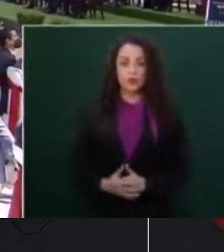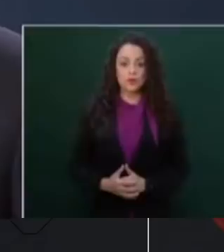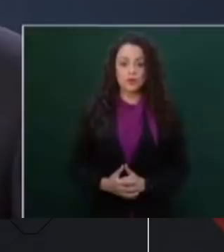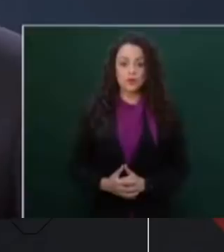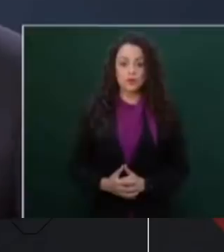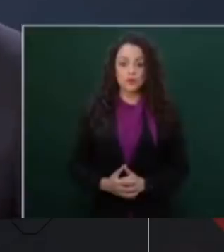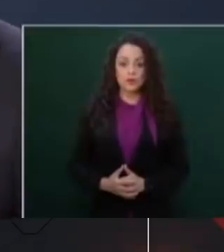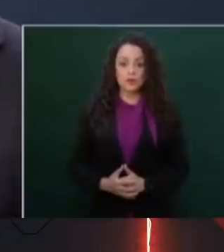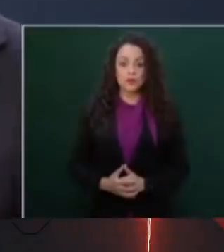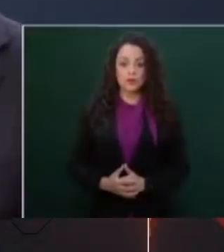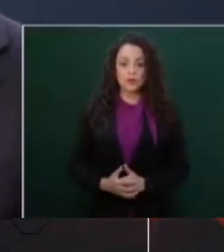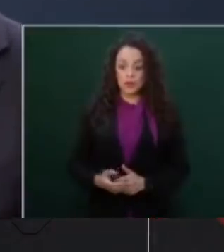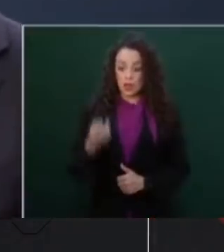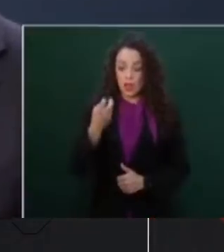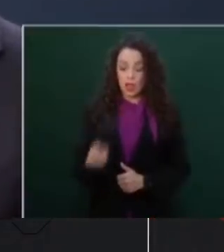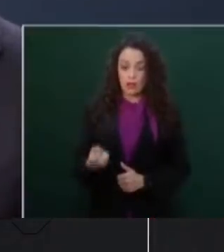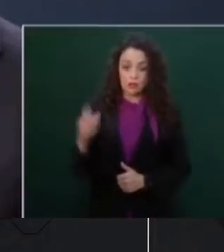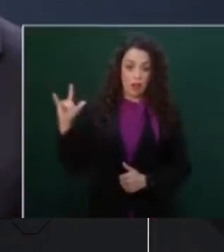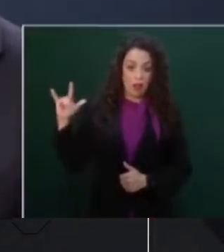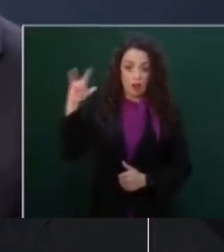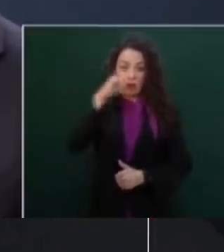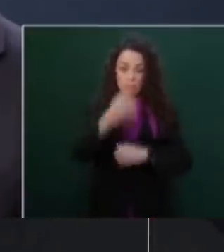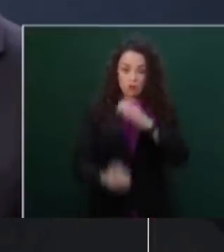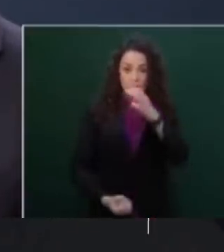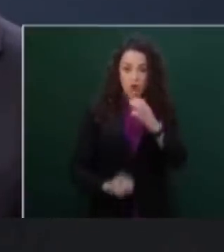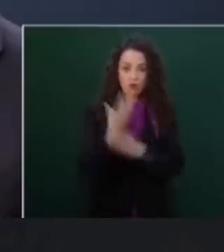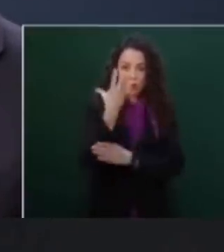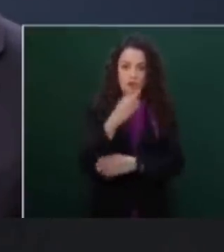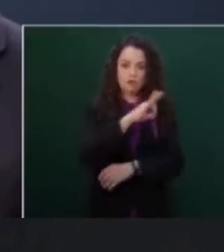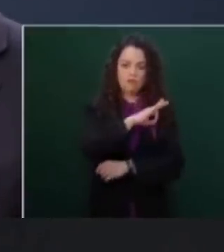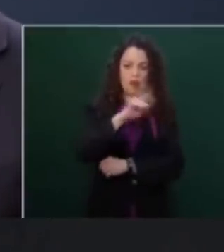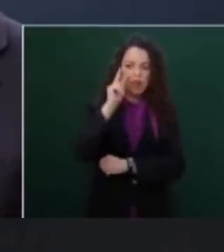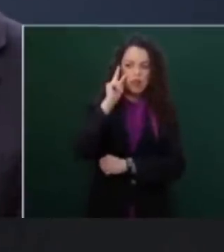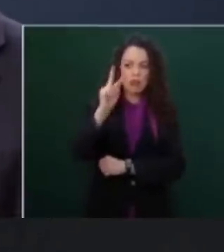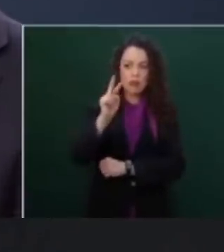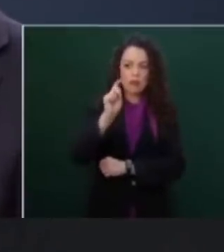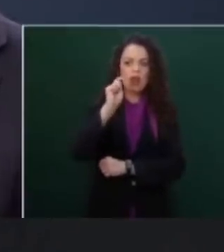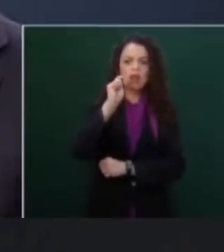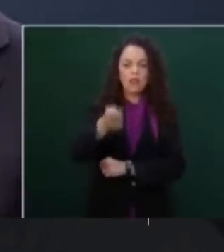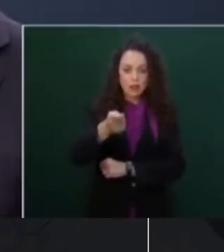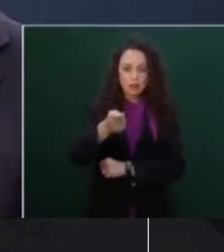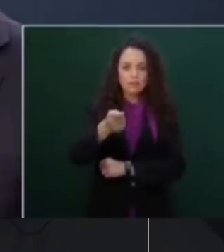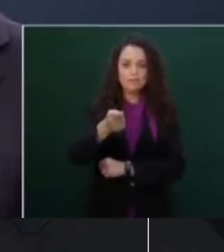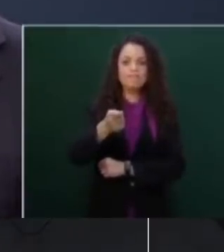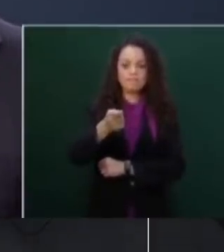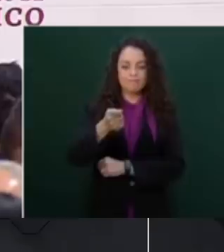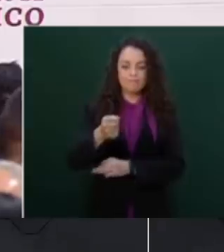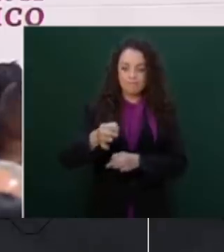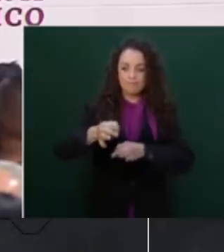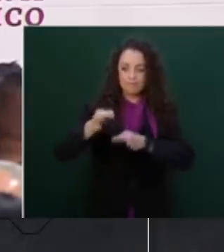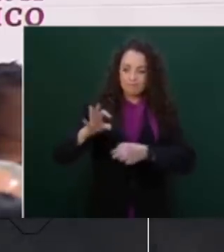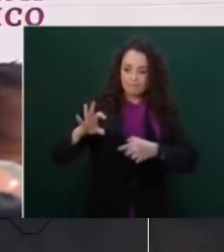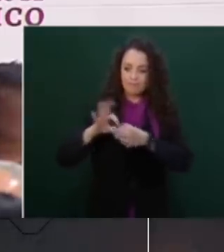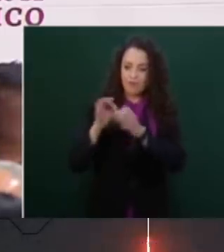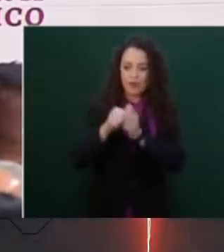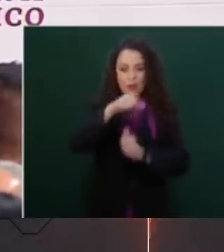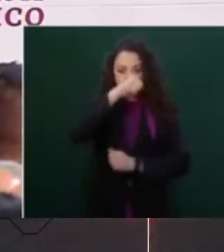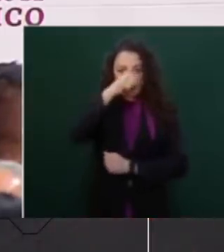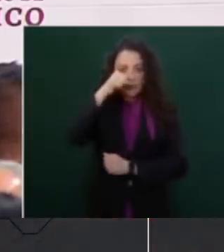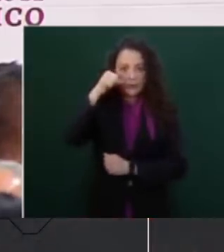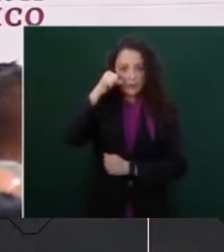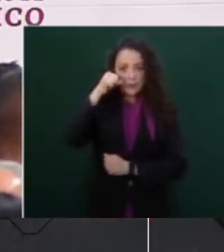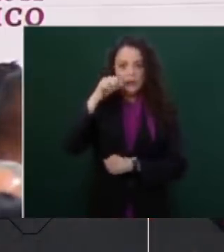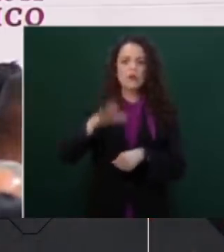El nuevo aeropuerto refleja la visión del país del Benemérito de las Américas, una nación